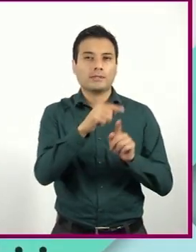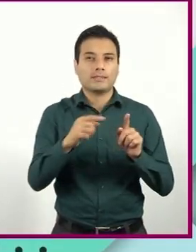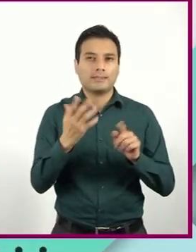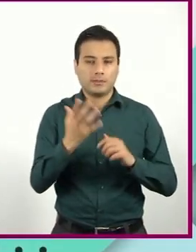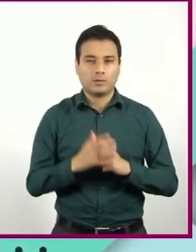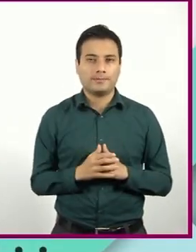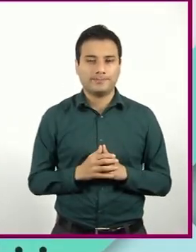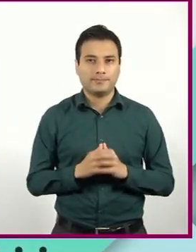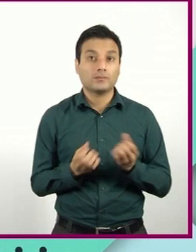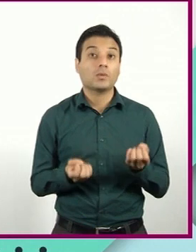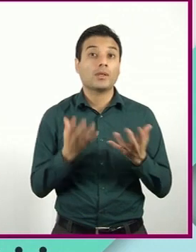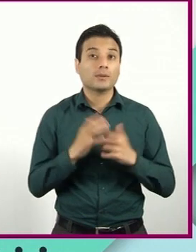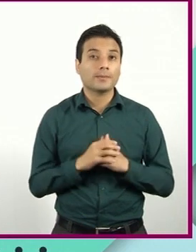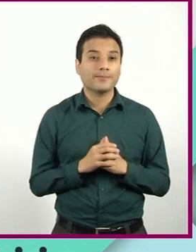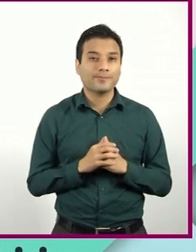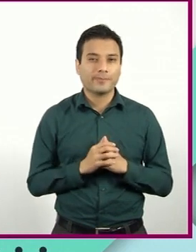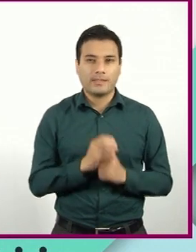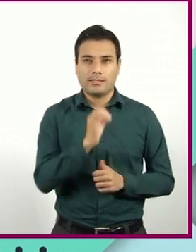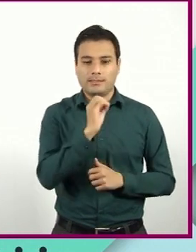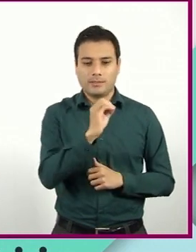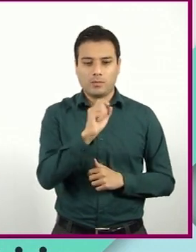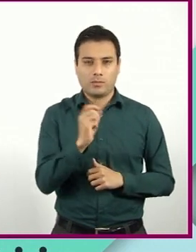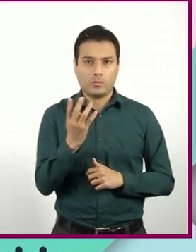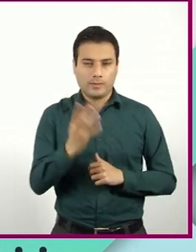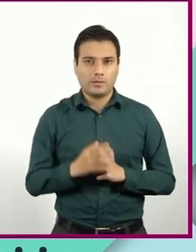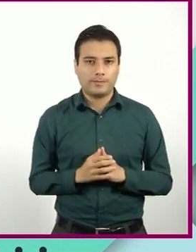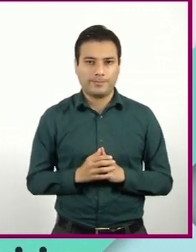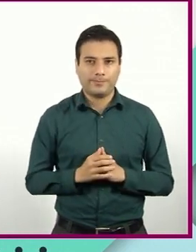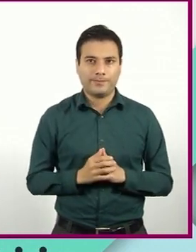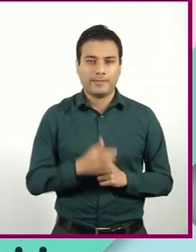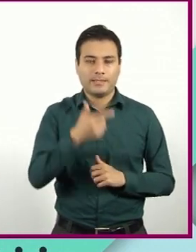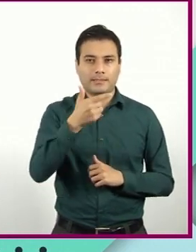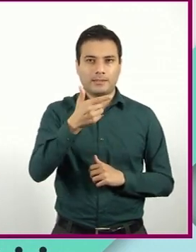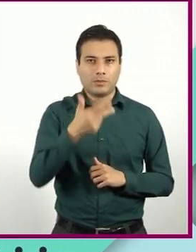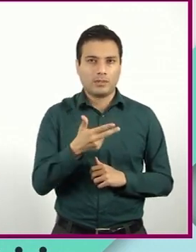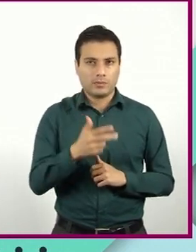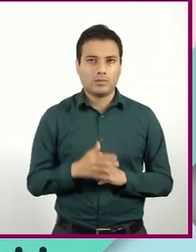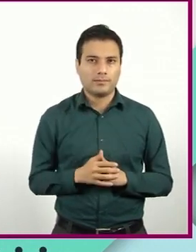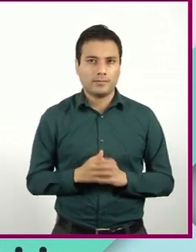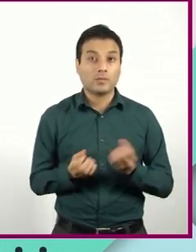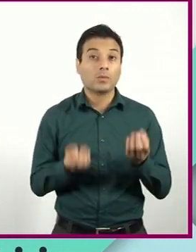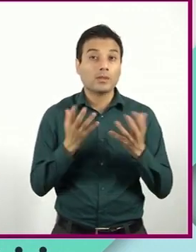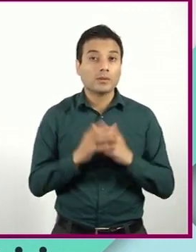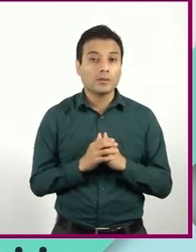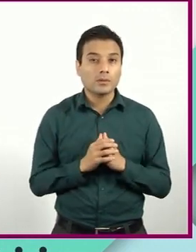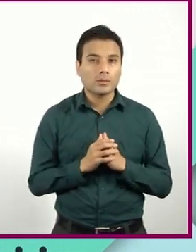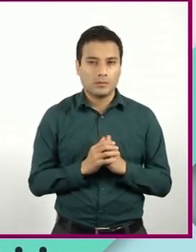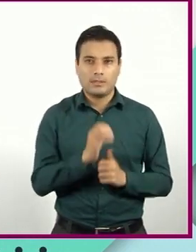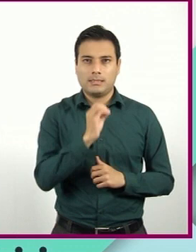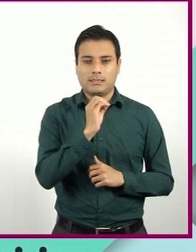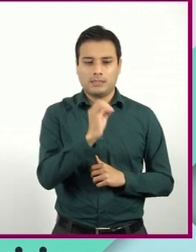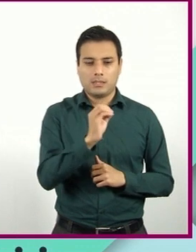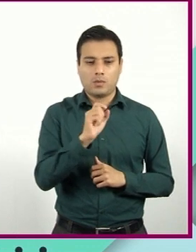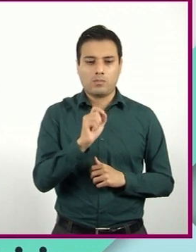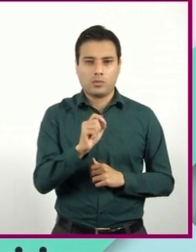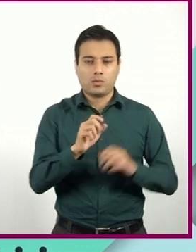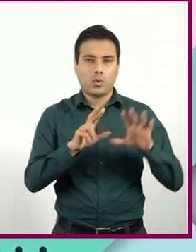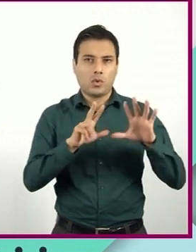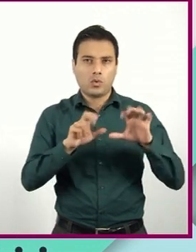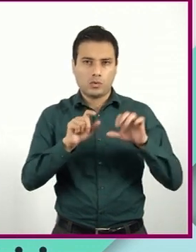5. Eso nos da 0.4. 7 entre 8 es igual